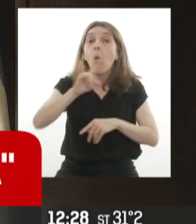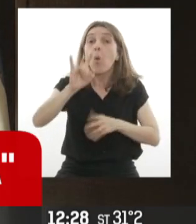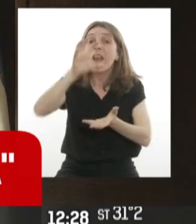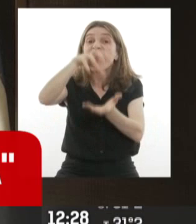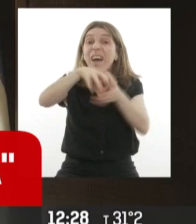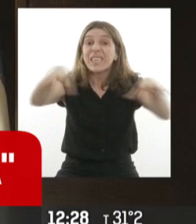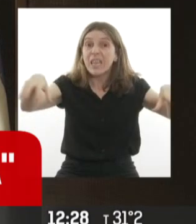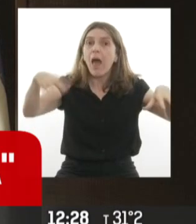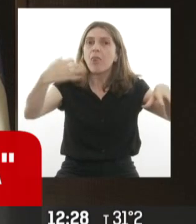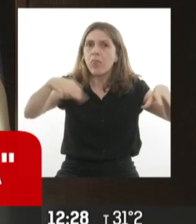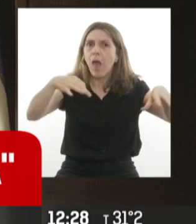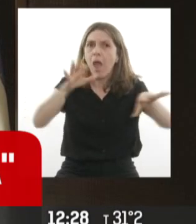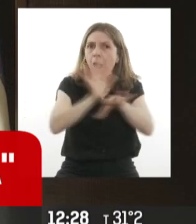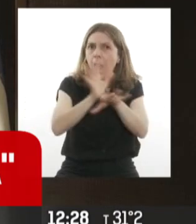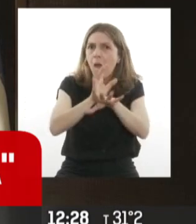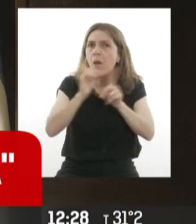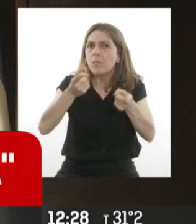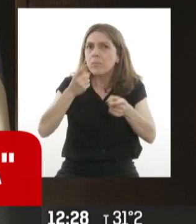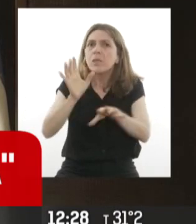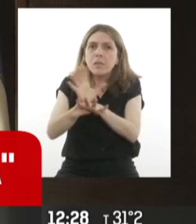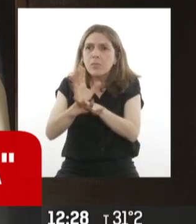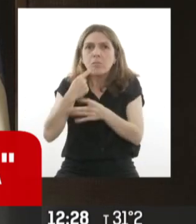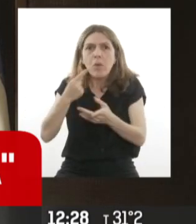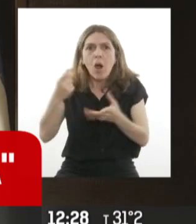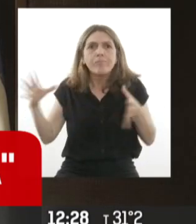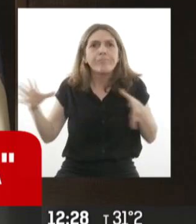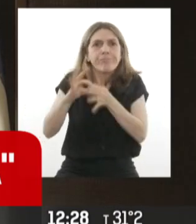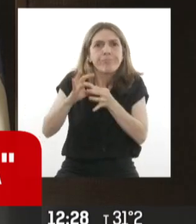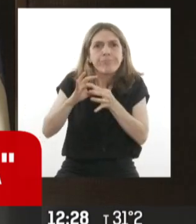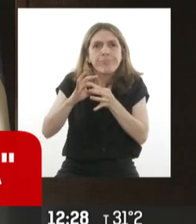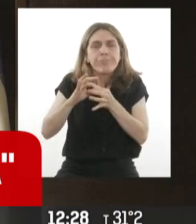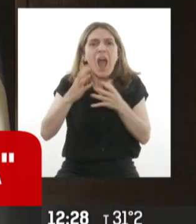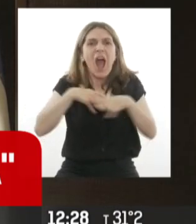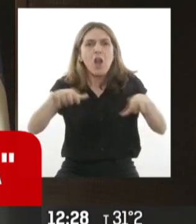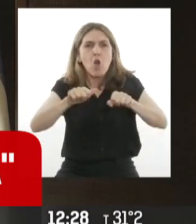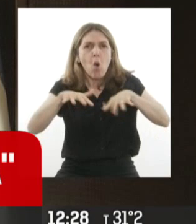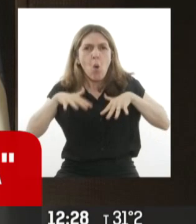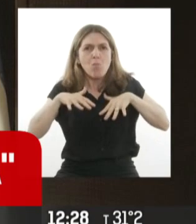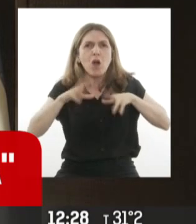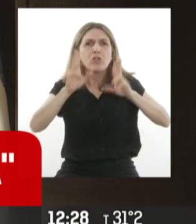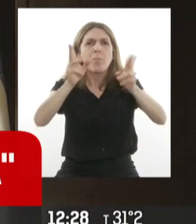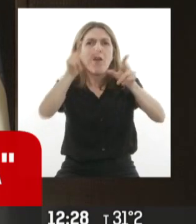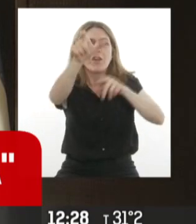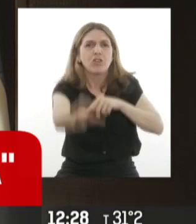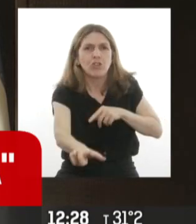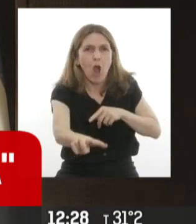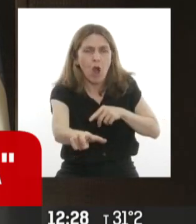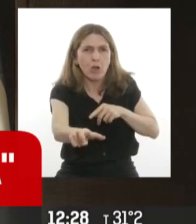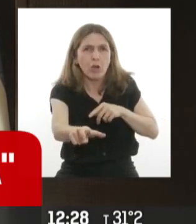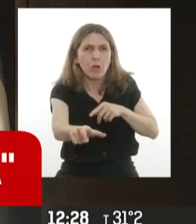se compartiera entre los que enseñan, los que aprendían o los que se educan,